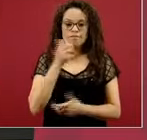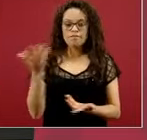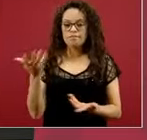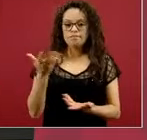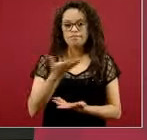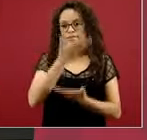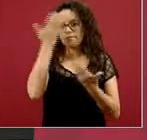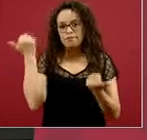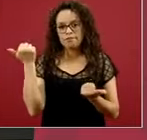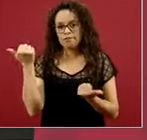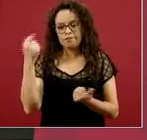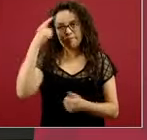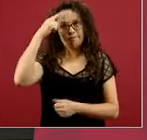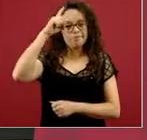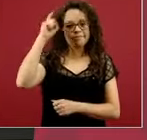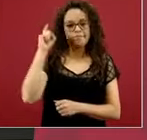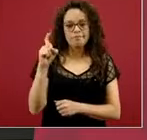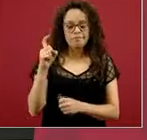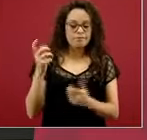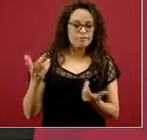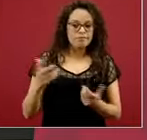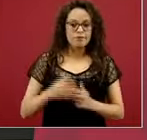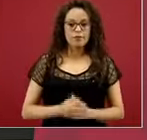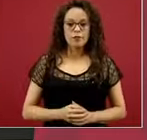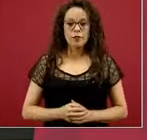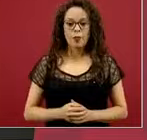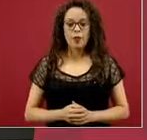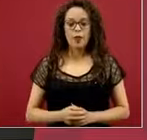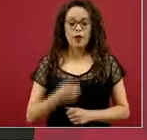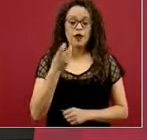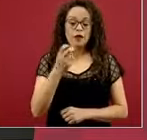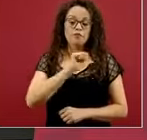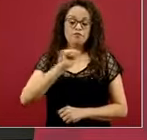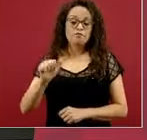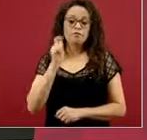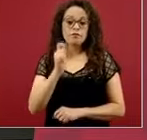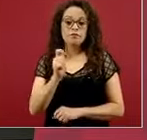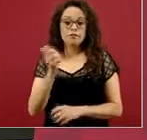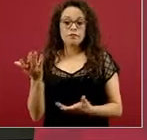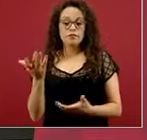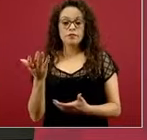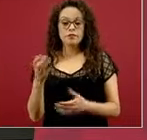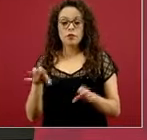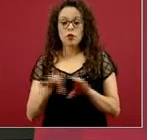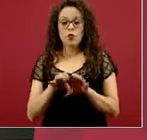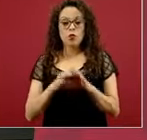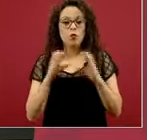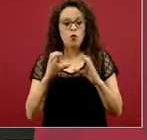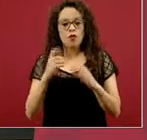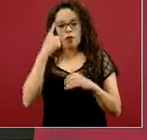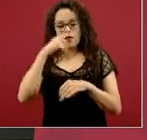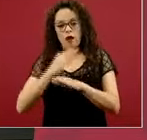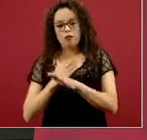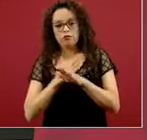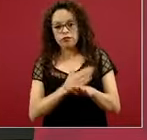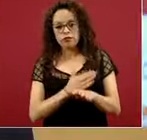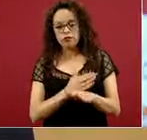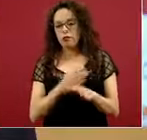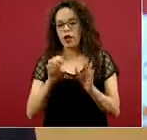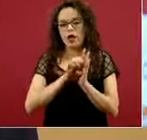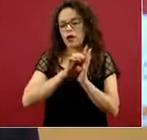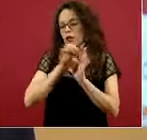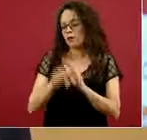espacio de incertidumbre, ¿no? Entonces, ha habido una medida precautoria de decir, pues es igual como si iniciara con síntomas,